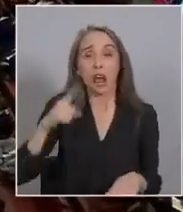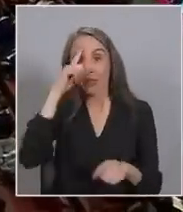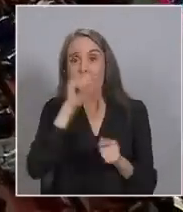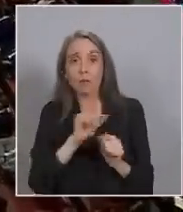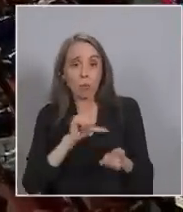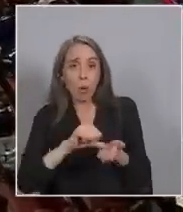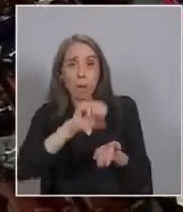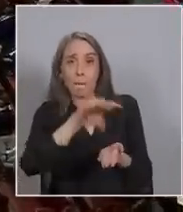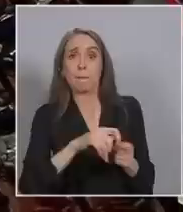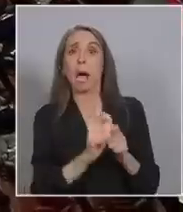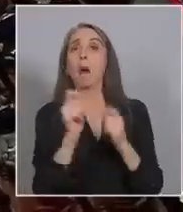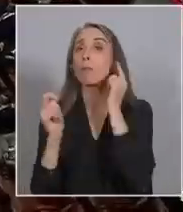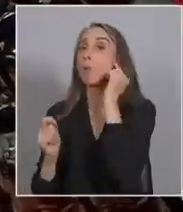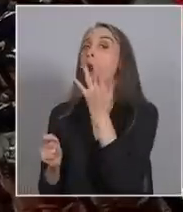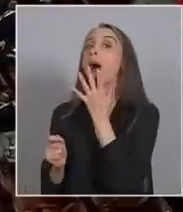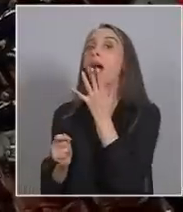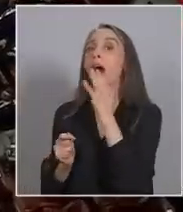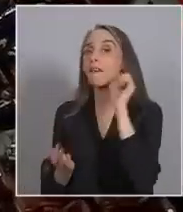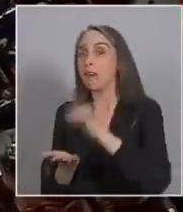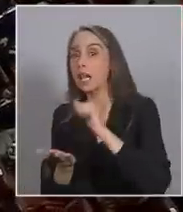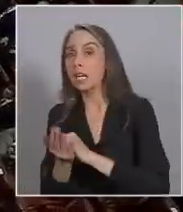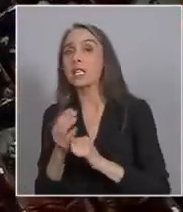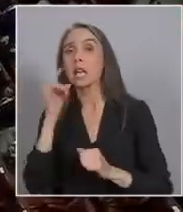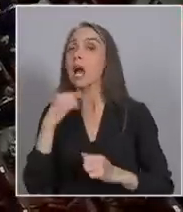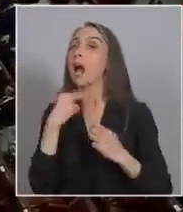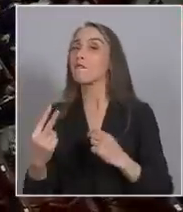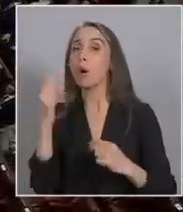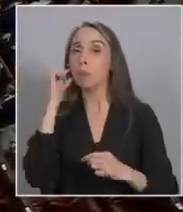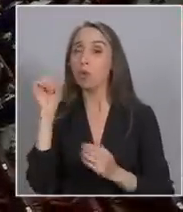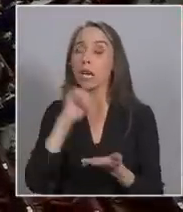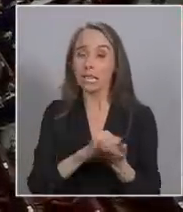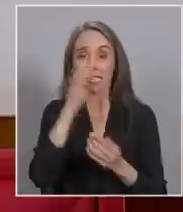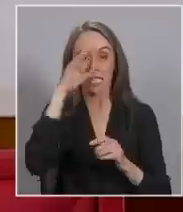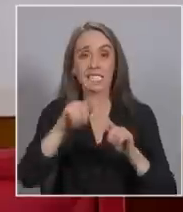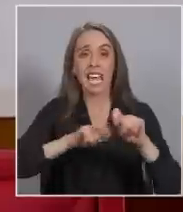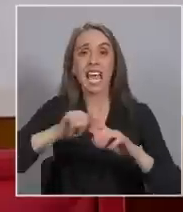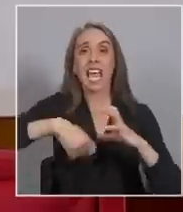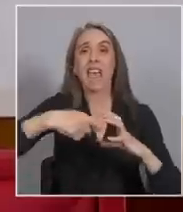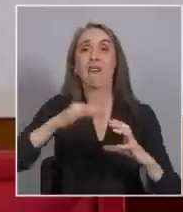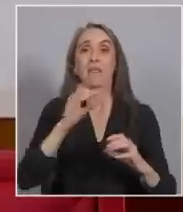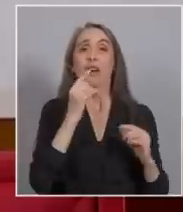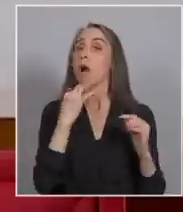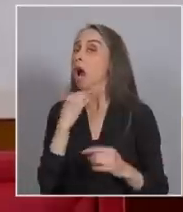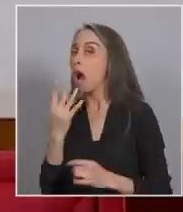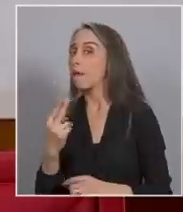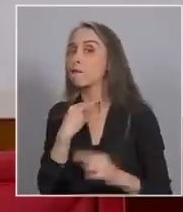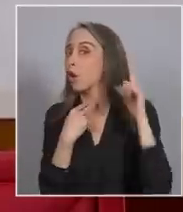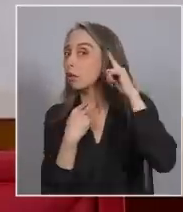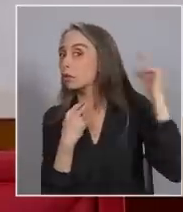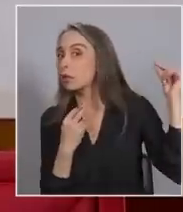costear. Sé que los bingos existen y que no le quepa duda,